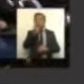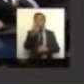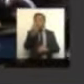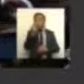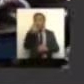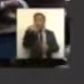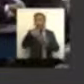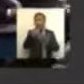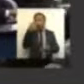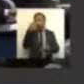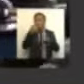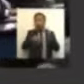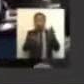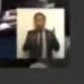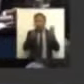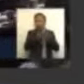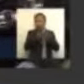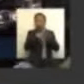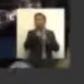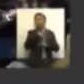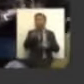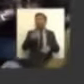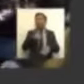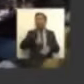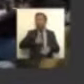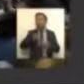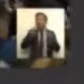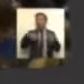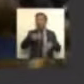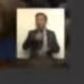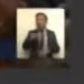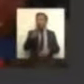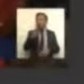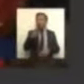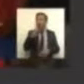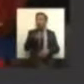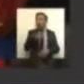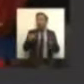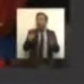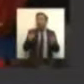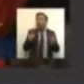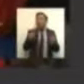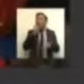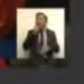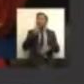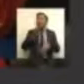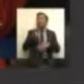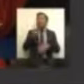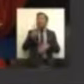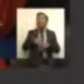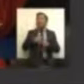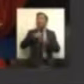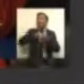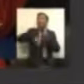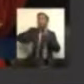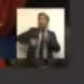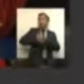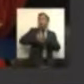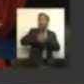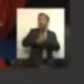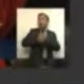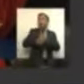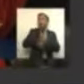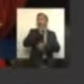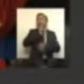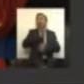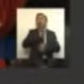un encono de parte de la comunidad científica, por ejemplo, que es lo que estamos tocando hoy. Los vamos a apoyar, Pepe. Son